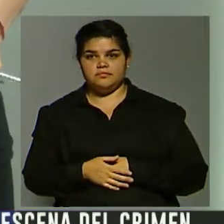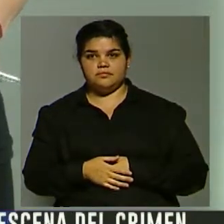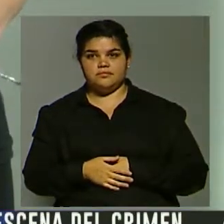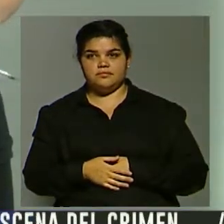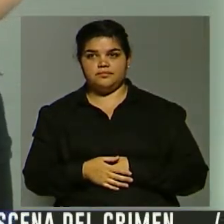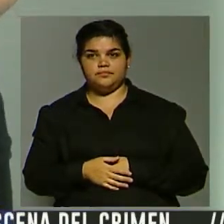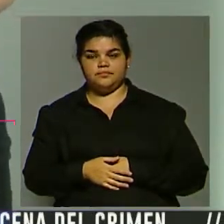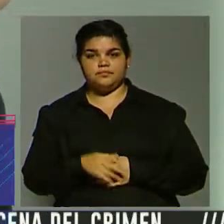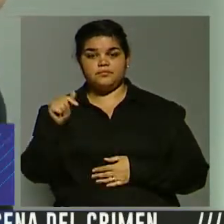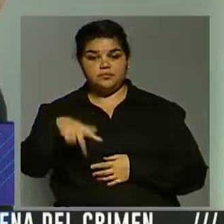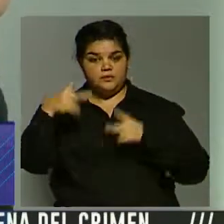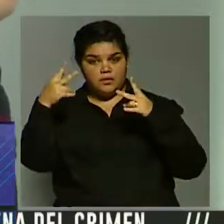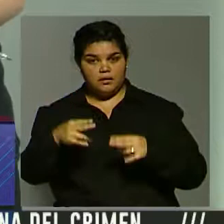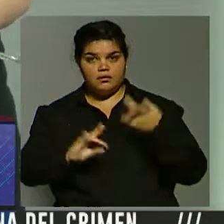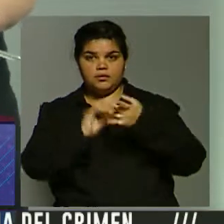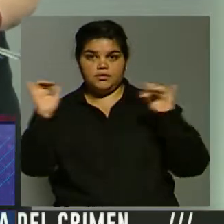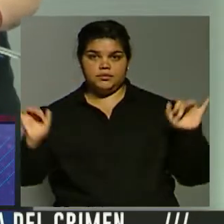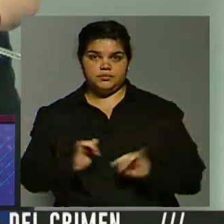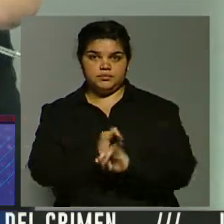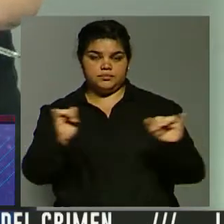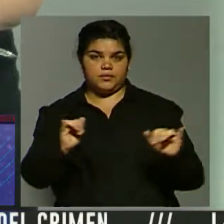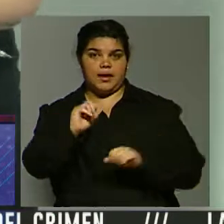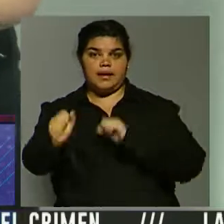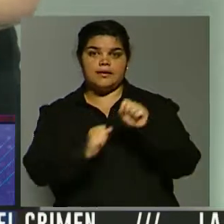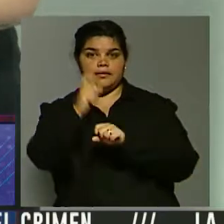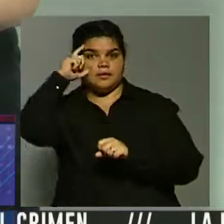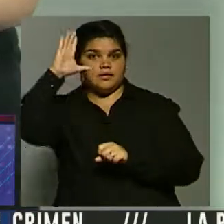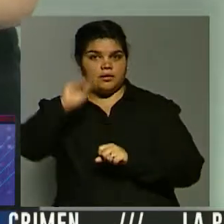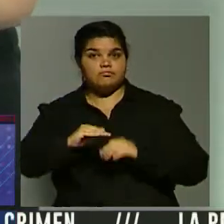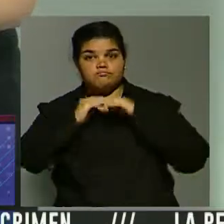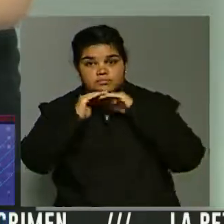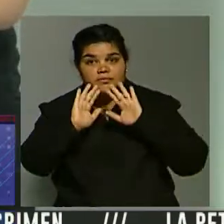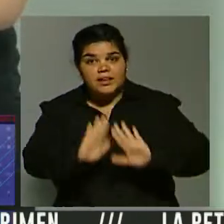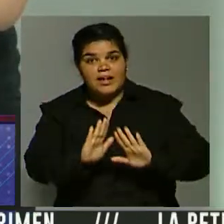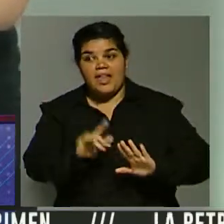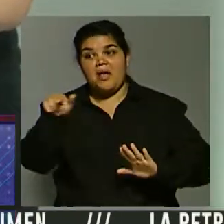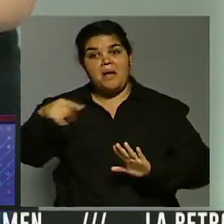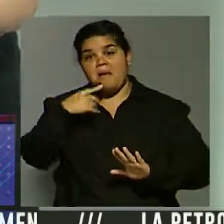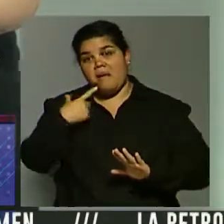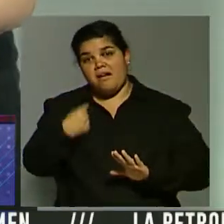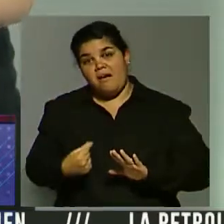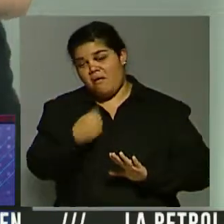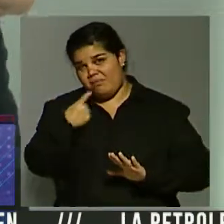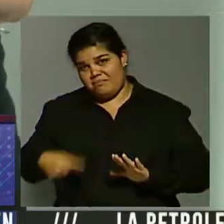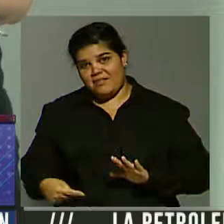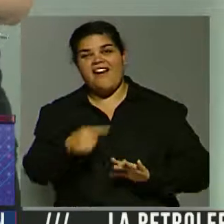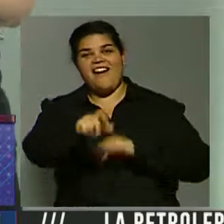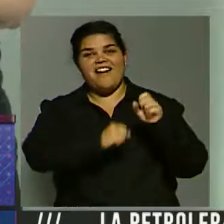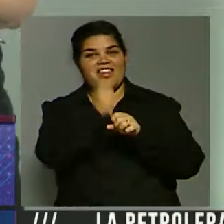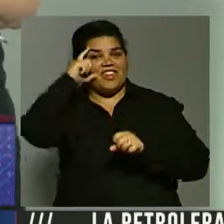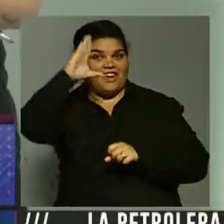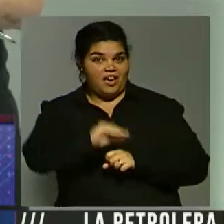Nos vamos a ir a un corte en Universidad Noticias hasta las 22. No te muevas de ahí porque se me pone mal Claudia. No te muevas de ahí que hasta las 22 te vamos a acompañar con